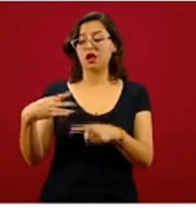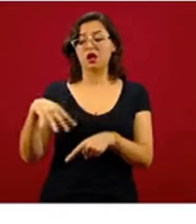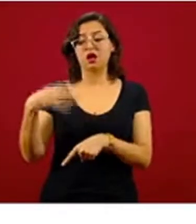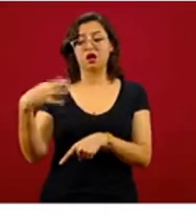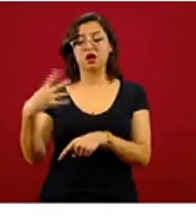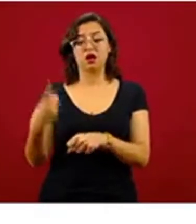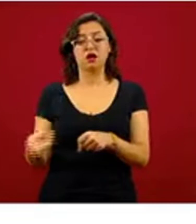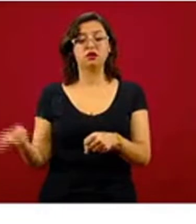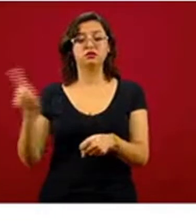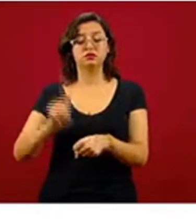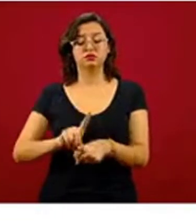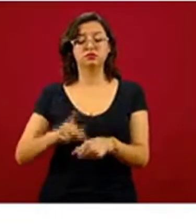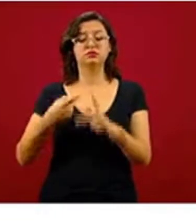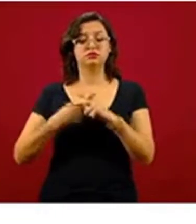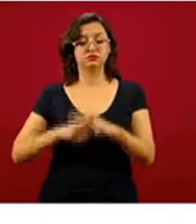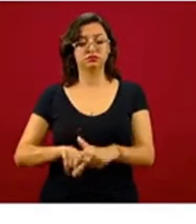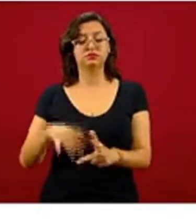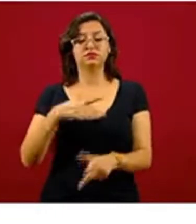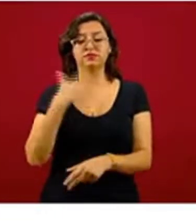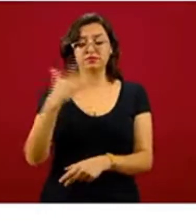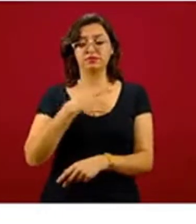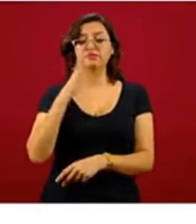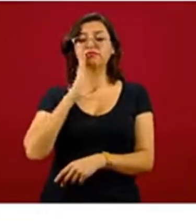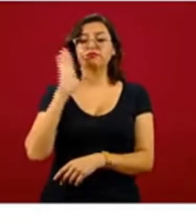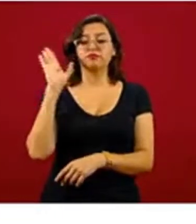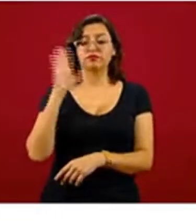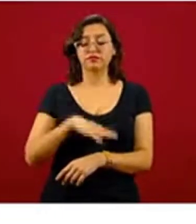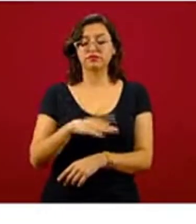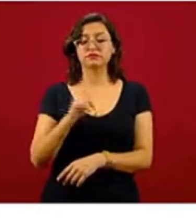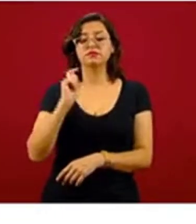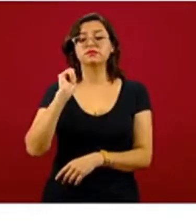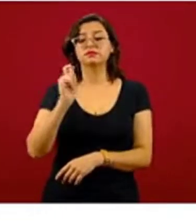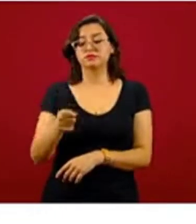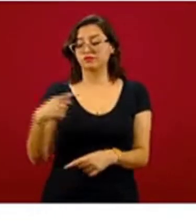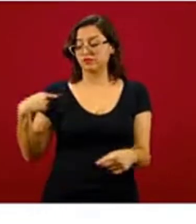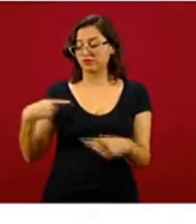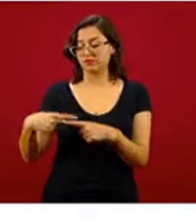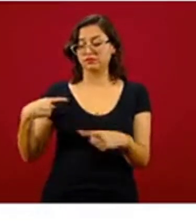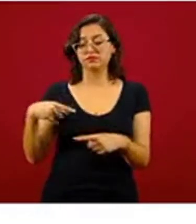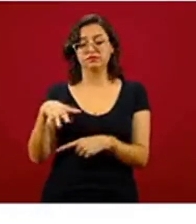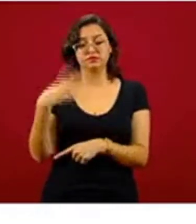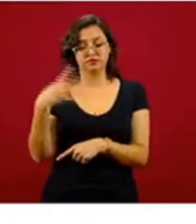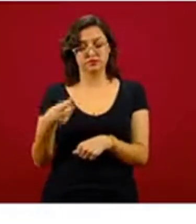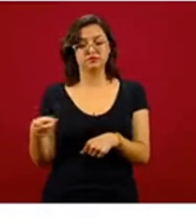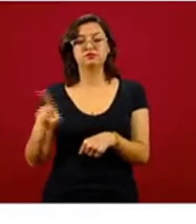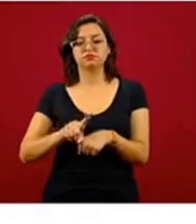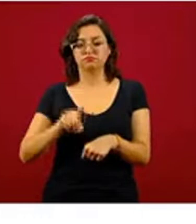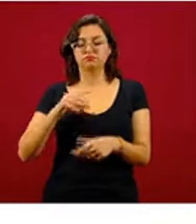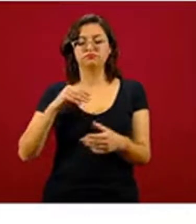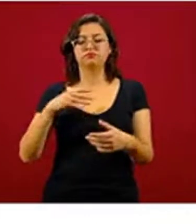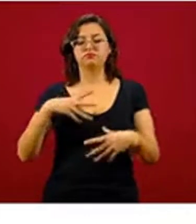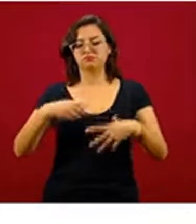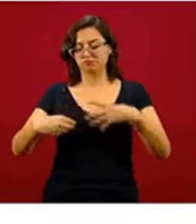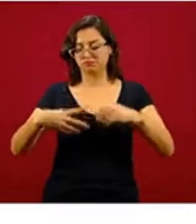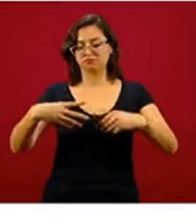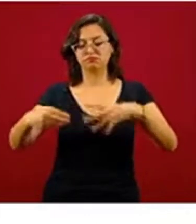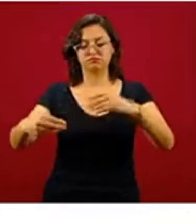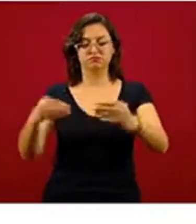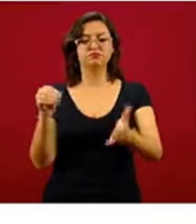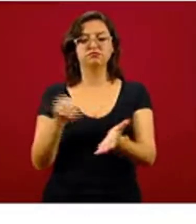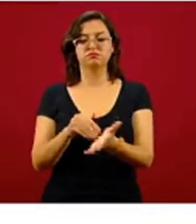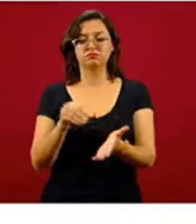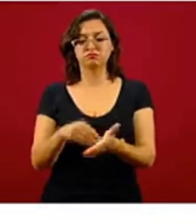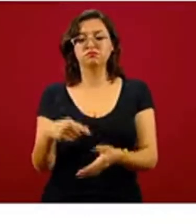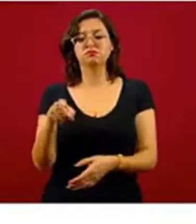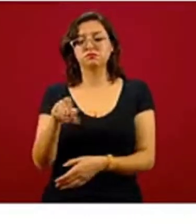confirmados con inicio de síntomas en los últimos 14 días, es decir, esta es la epidemia activa en México. Y aquí vemos